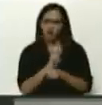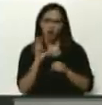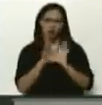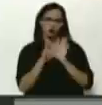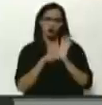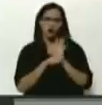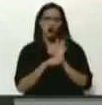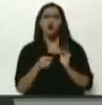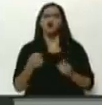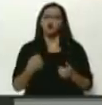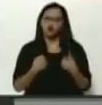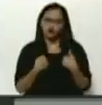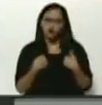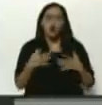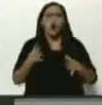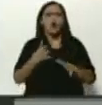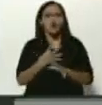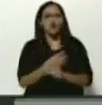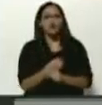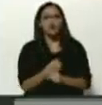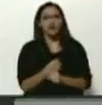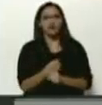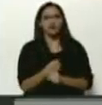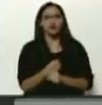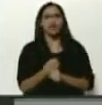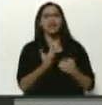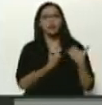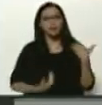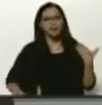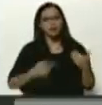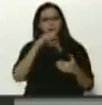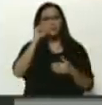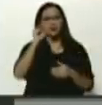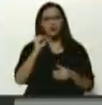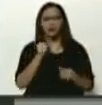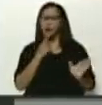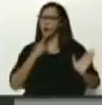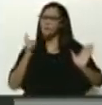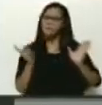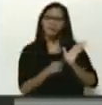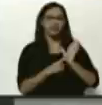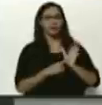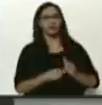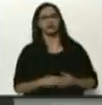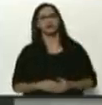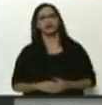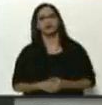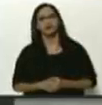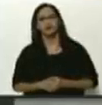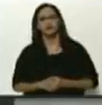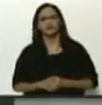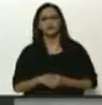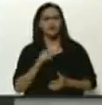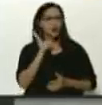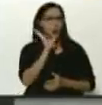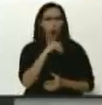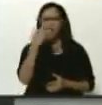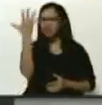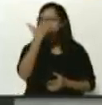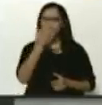Yo confío plenamente en el presidente Nicolás Maduro. Absolutamente. No tengo ninguna